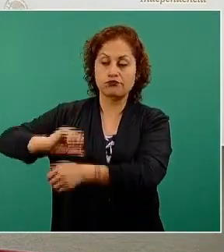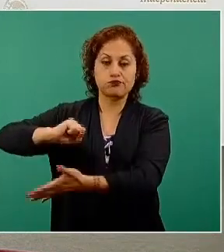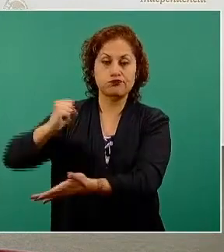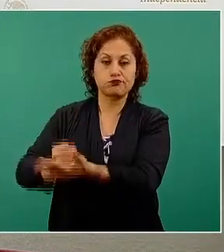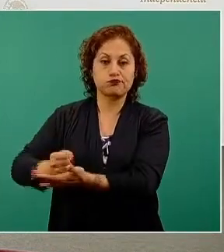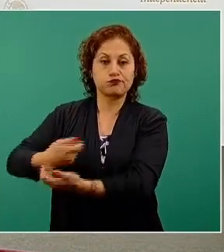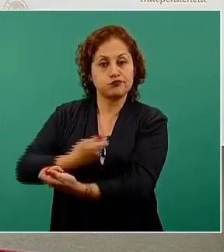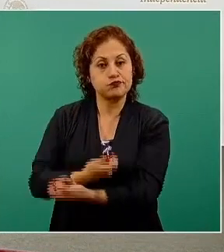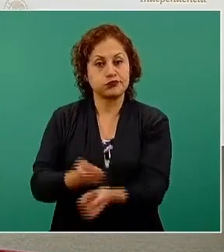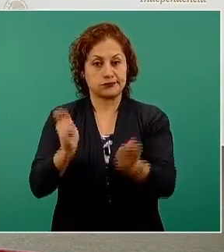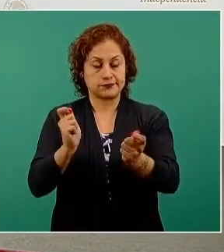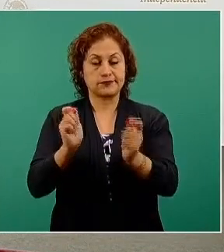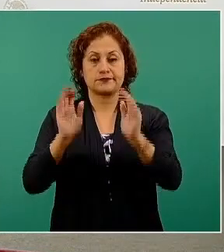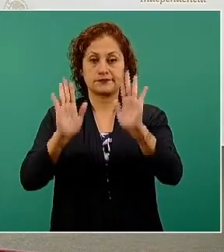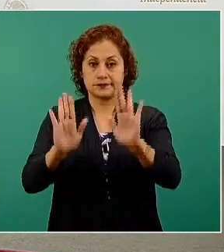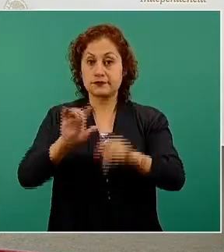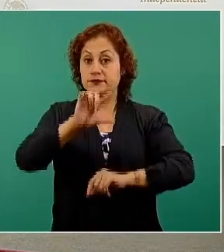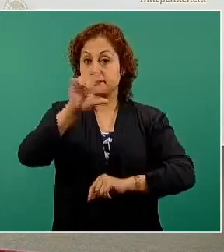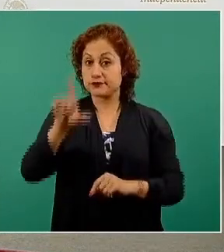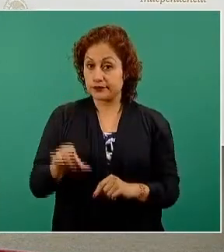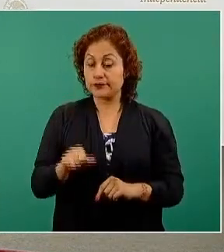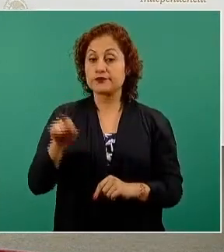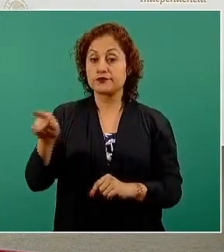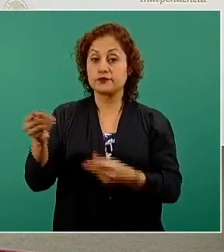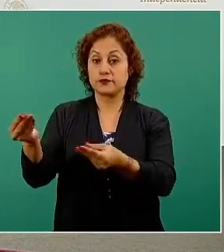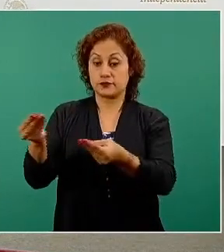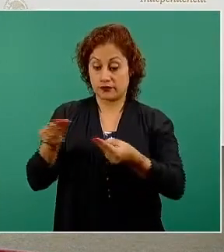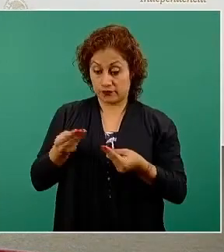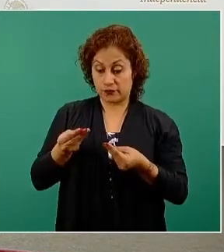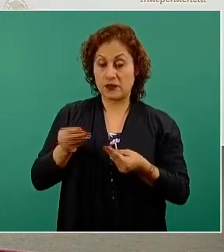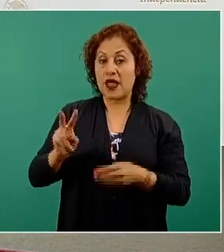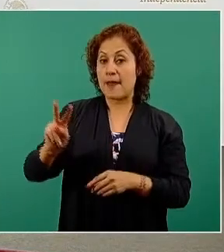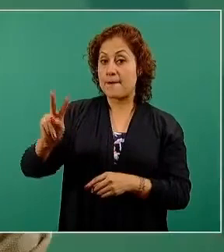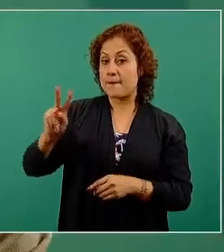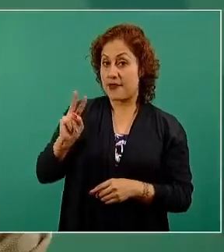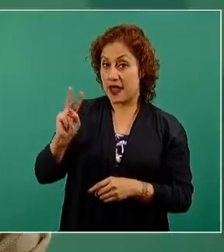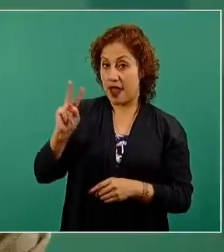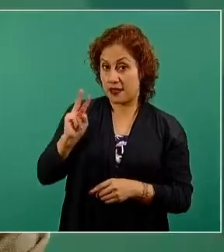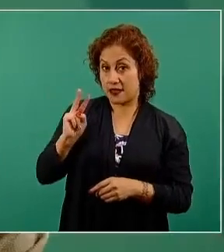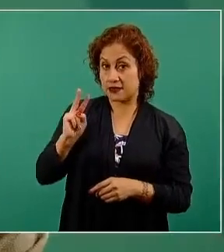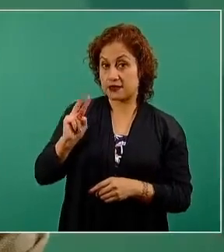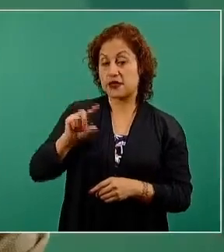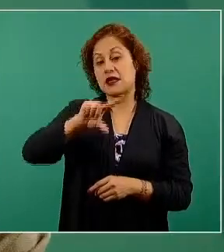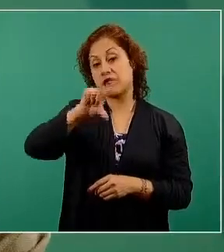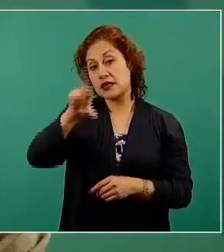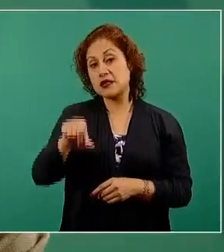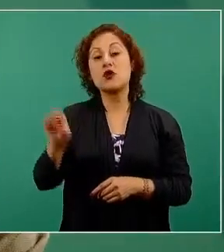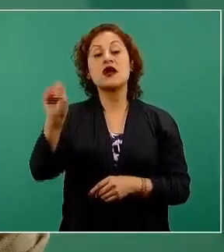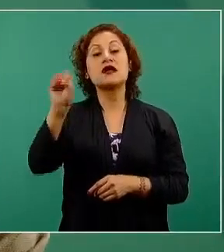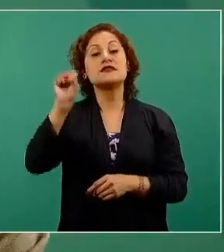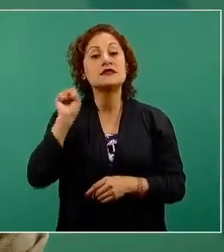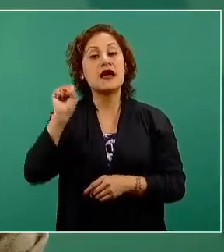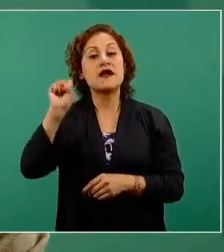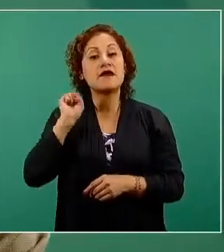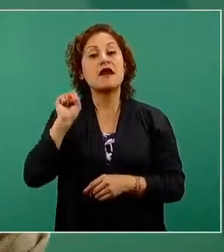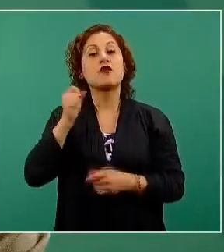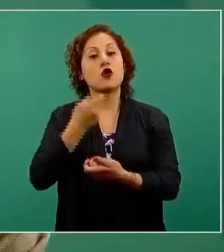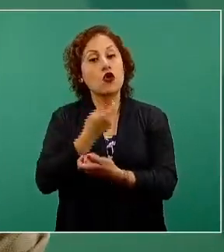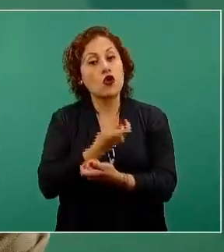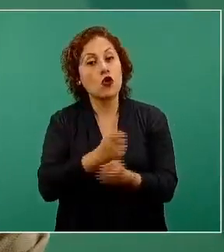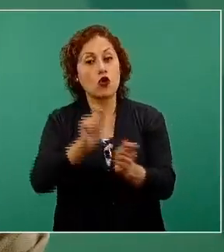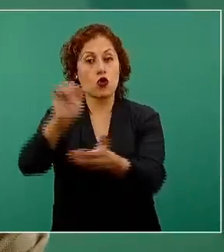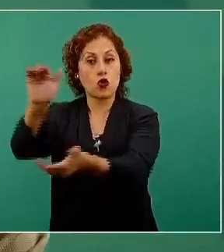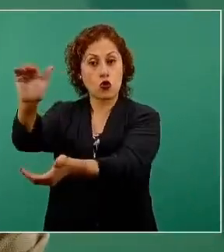vez que nos llegó el viernes, el sábado pudimos avanzar con la distribución, con las